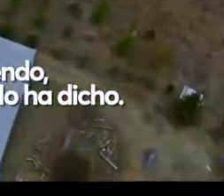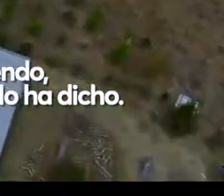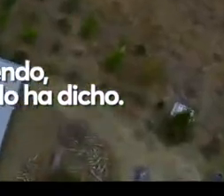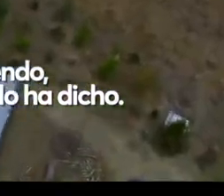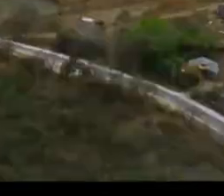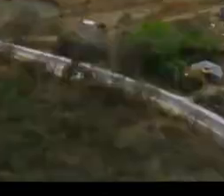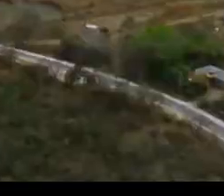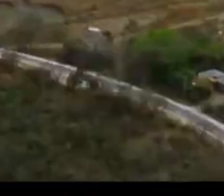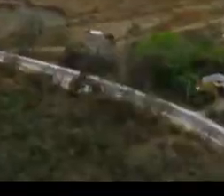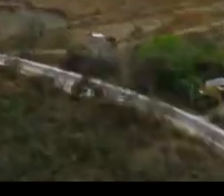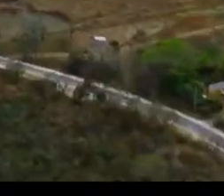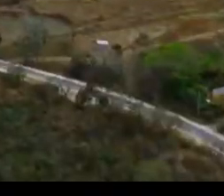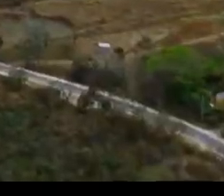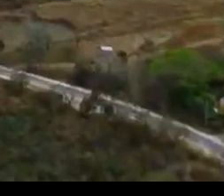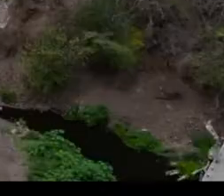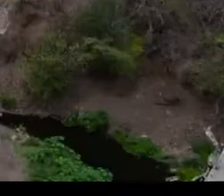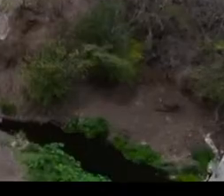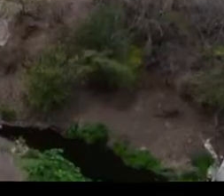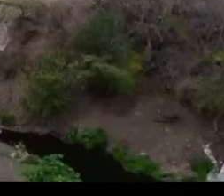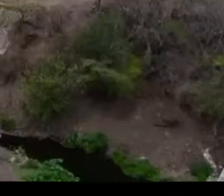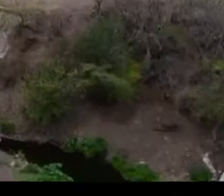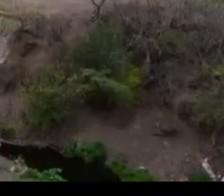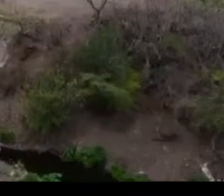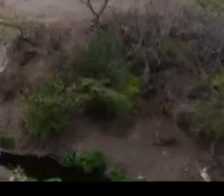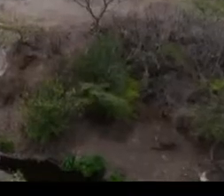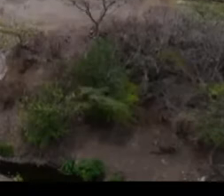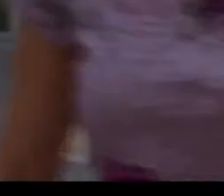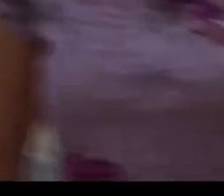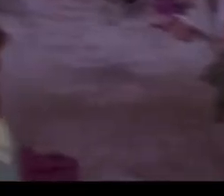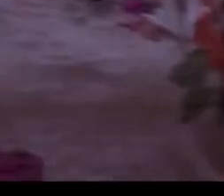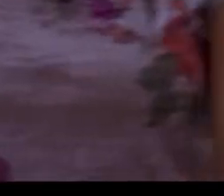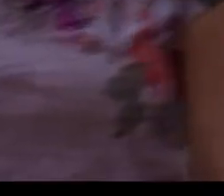lo ha dicho, y vamos por buen camino.